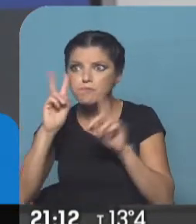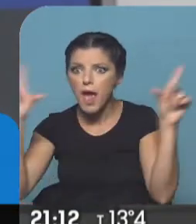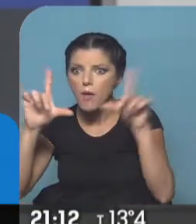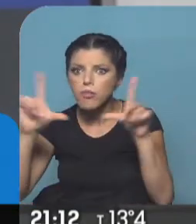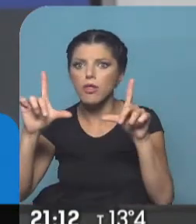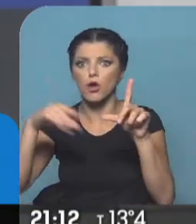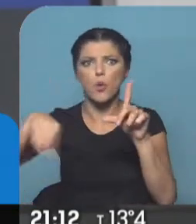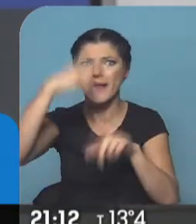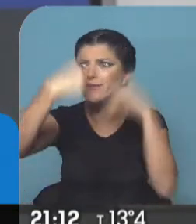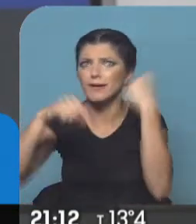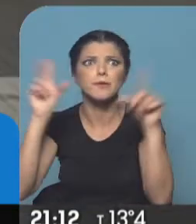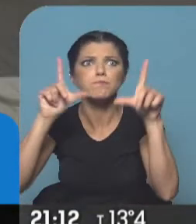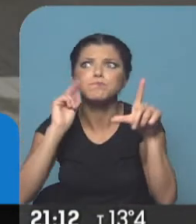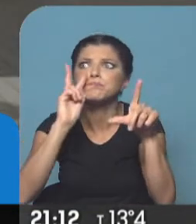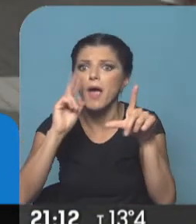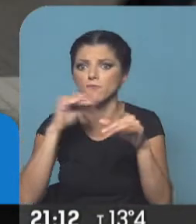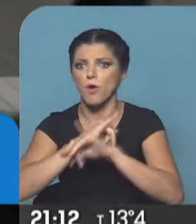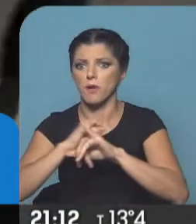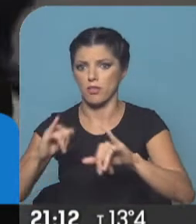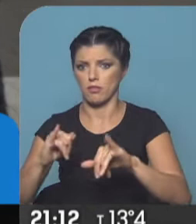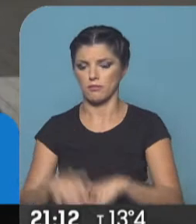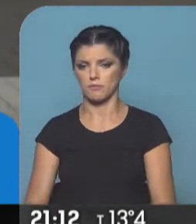en distintos puntos.